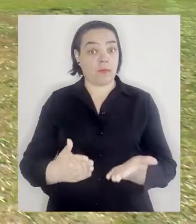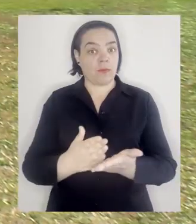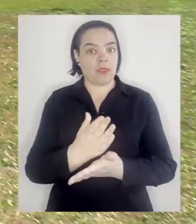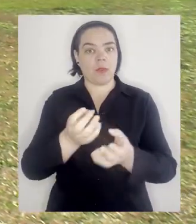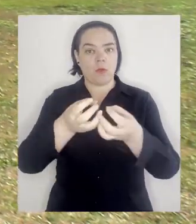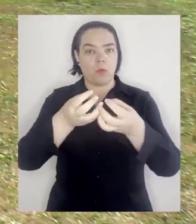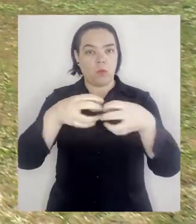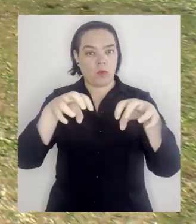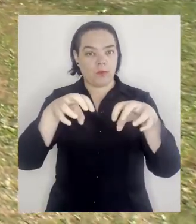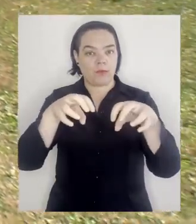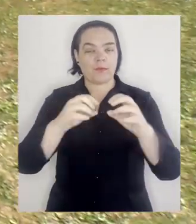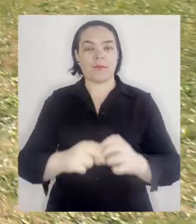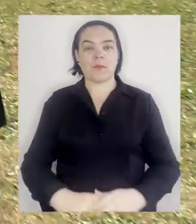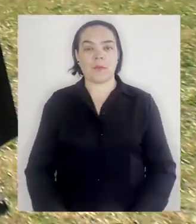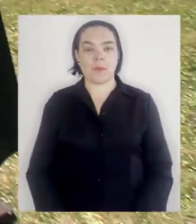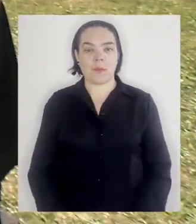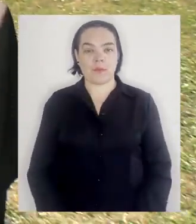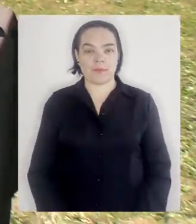huevos.